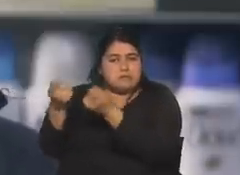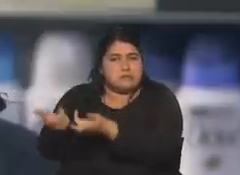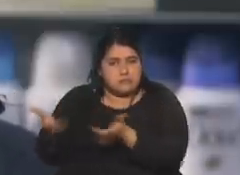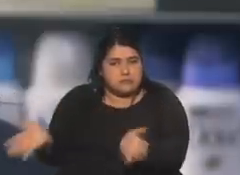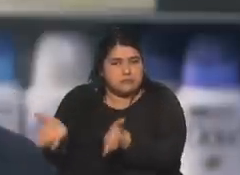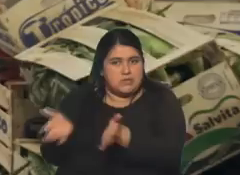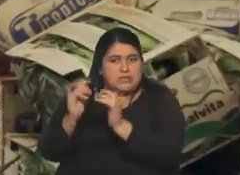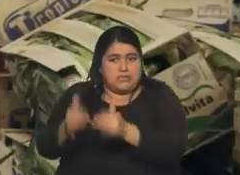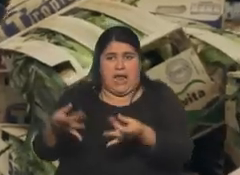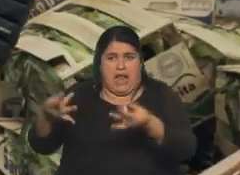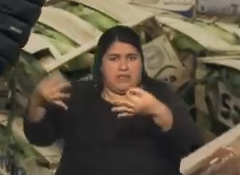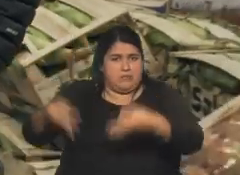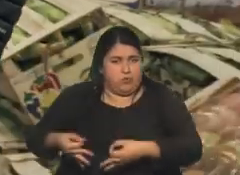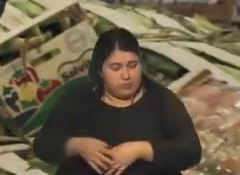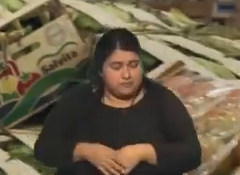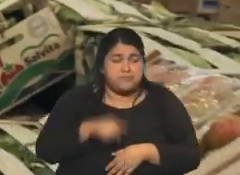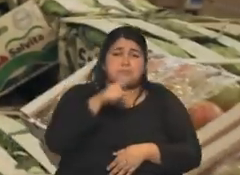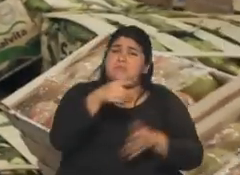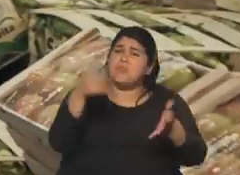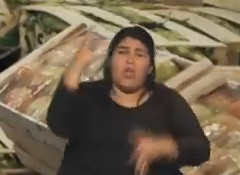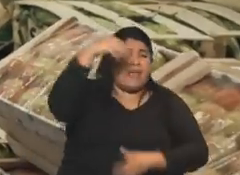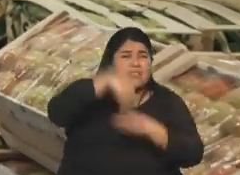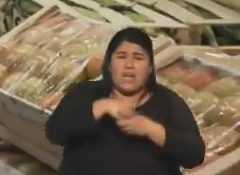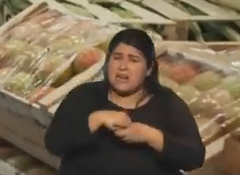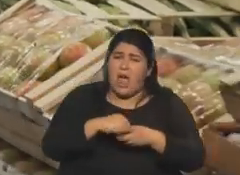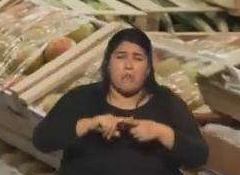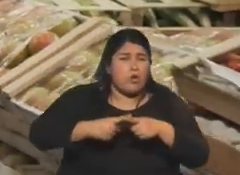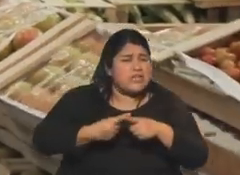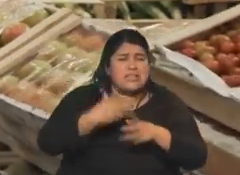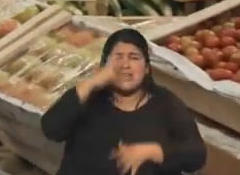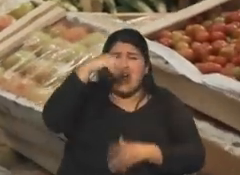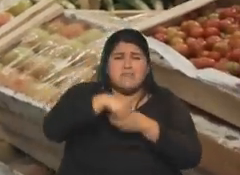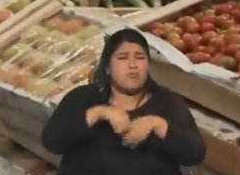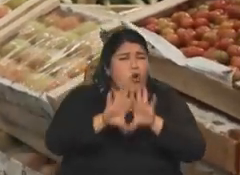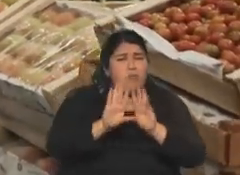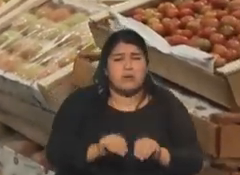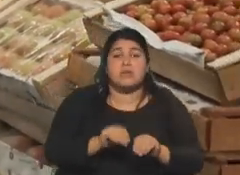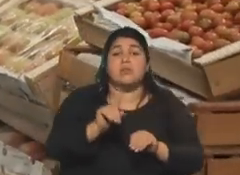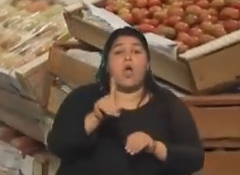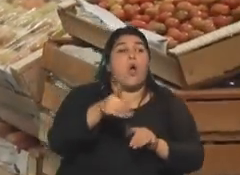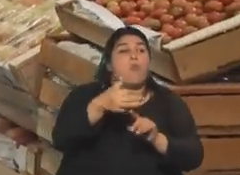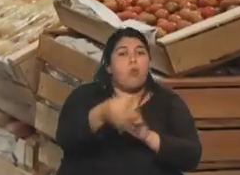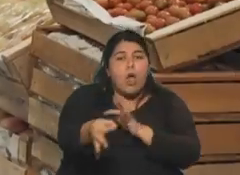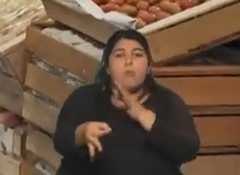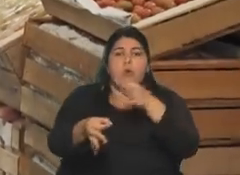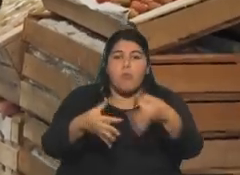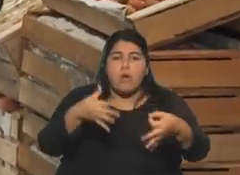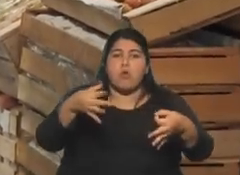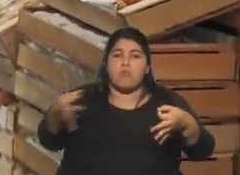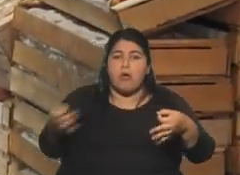haciendo de excelente calidad. Pero eso tiene que ser algo integral y una política pública integral que todo pueblo tiene que tener su cordón